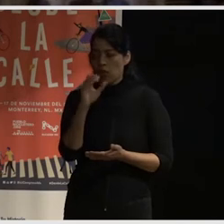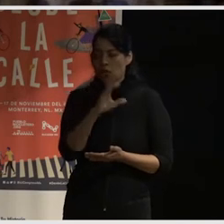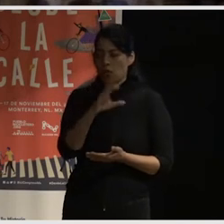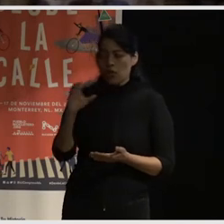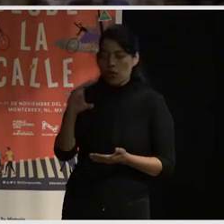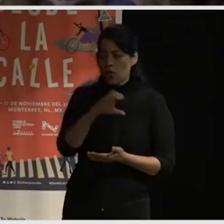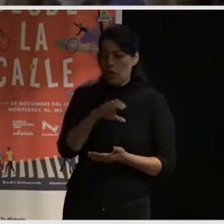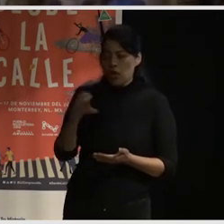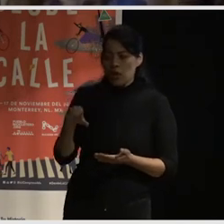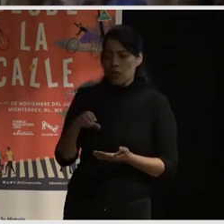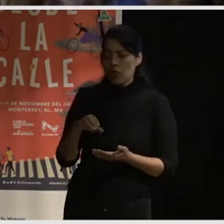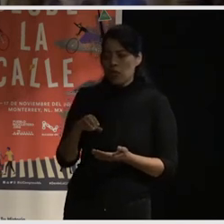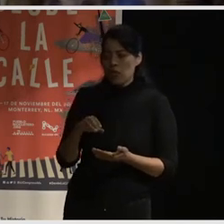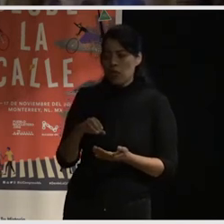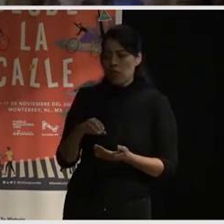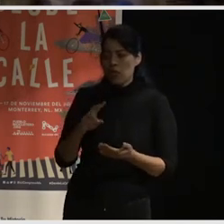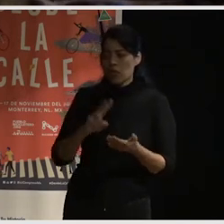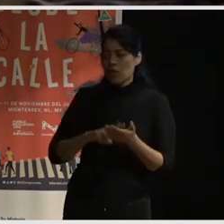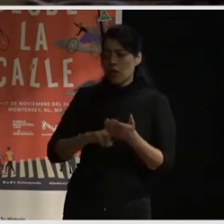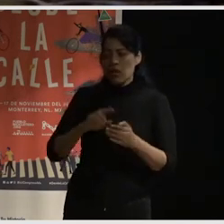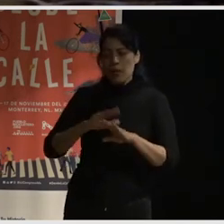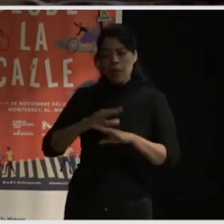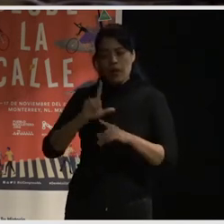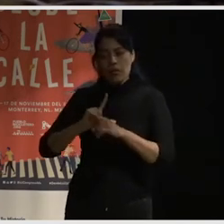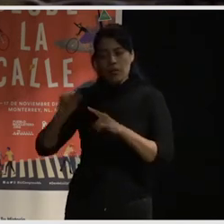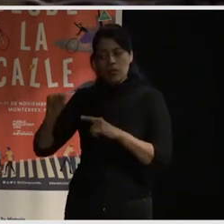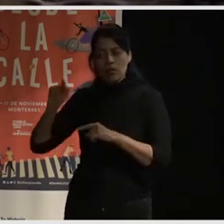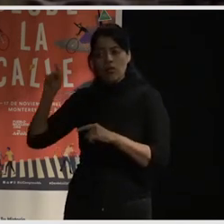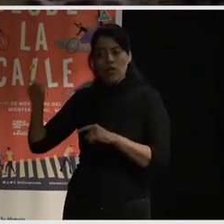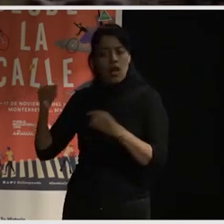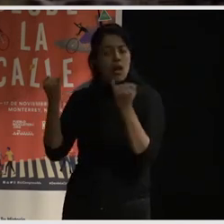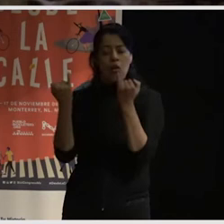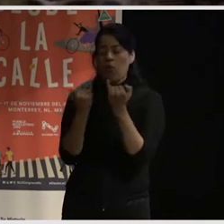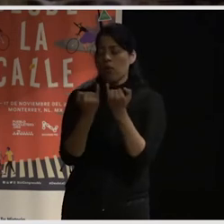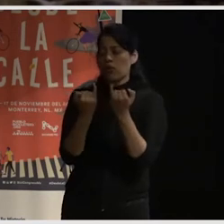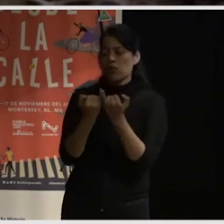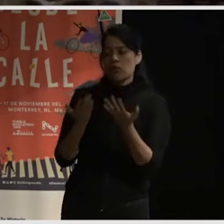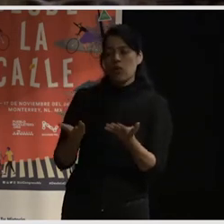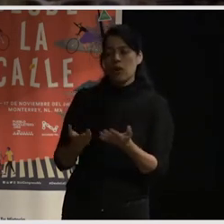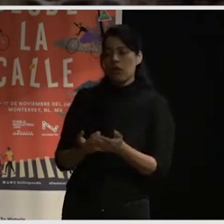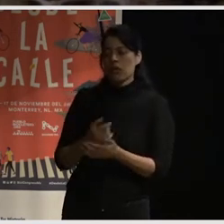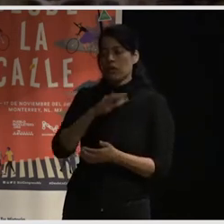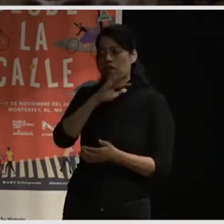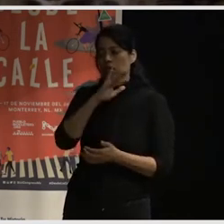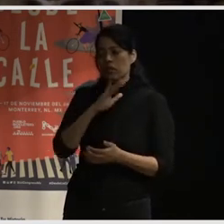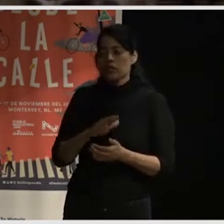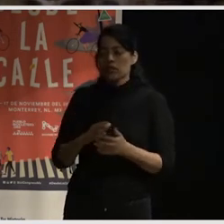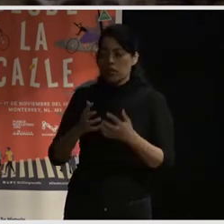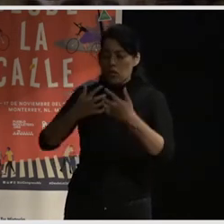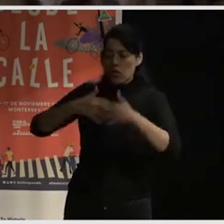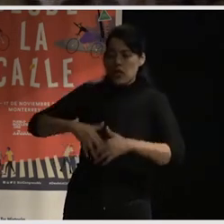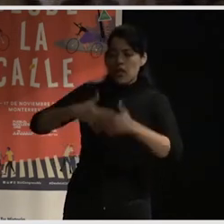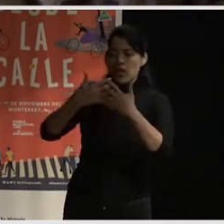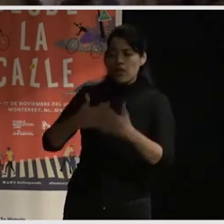éste vale más y yo no sabía por qué es igual y donde hay plantas